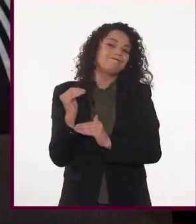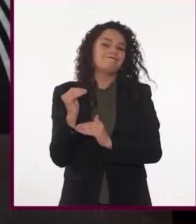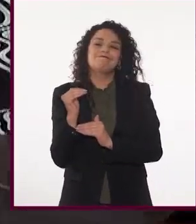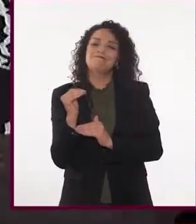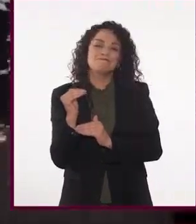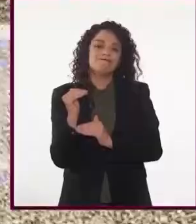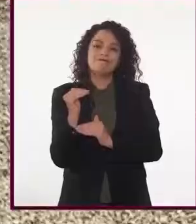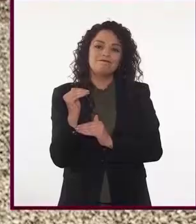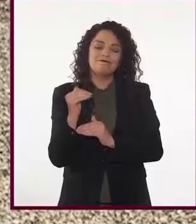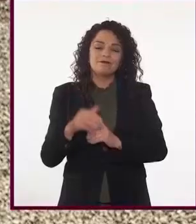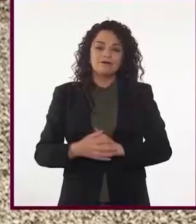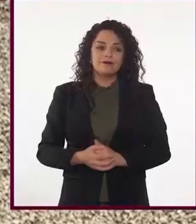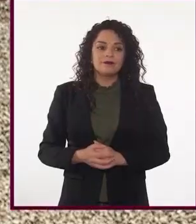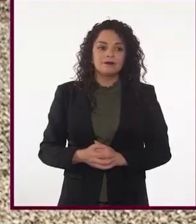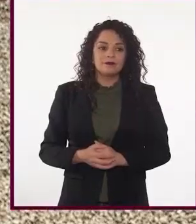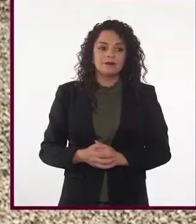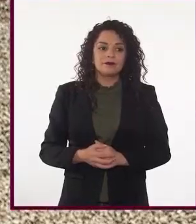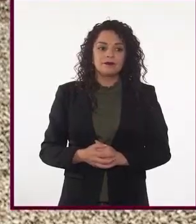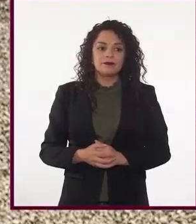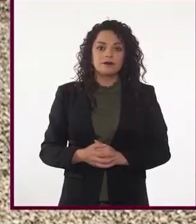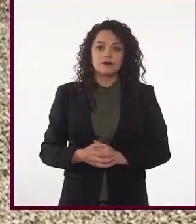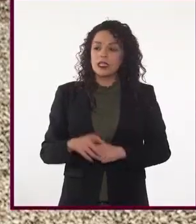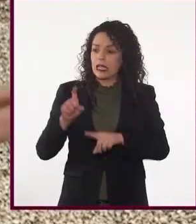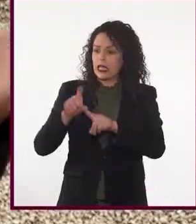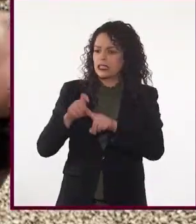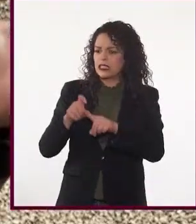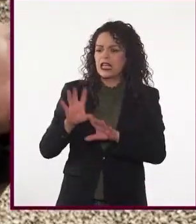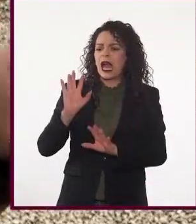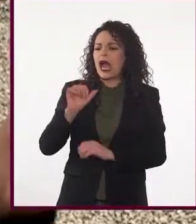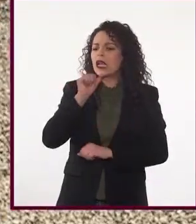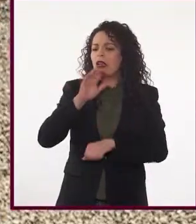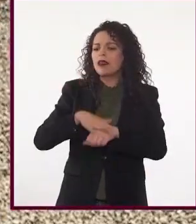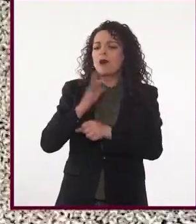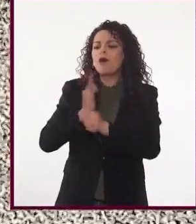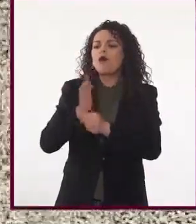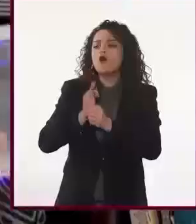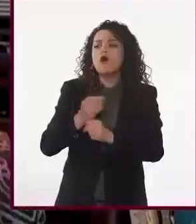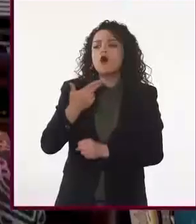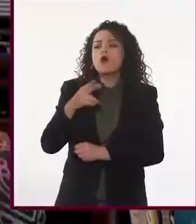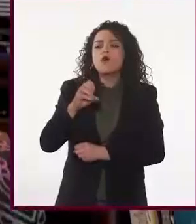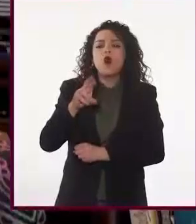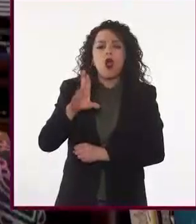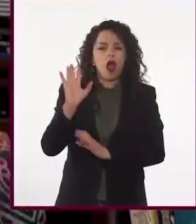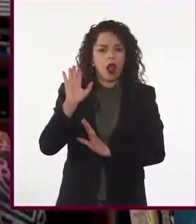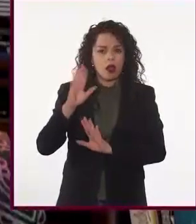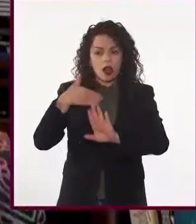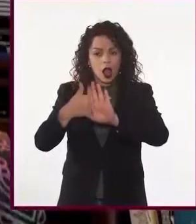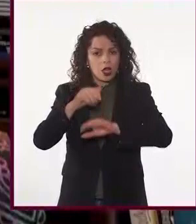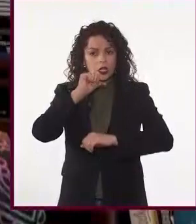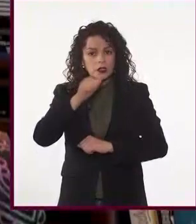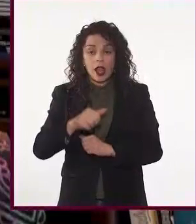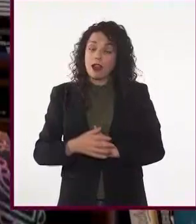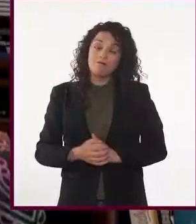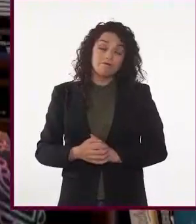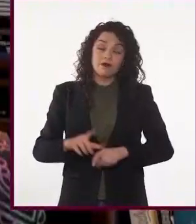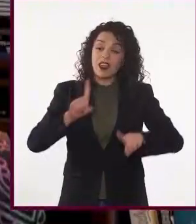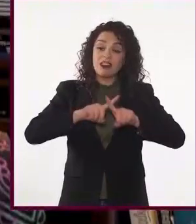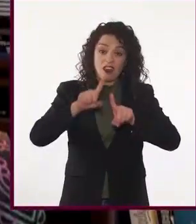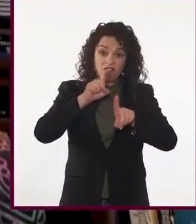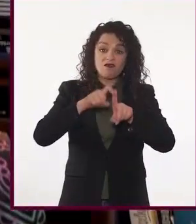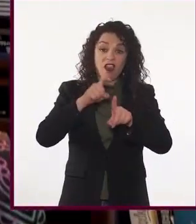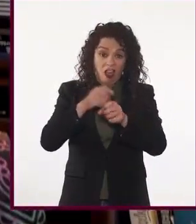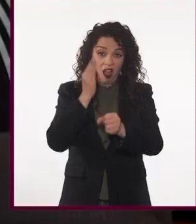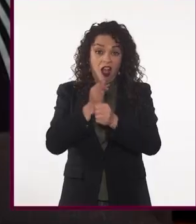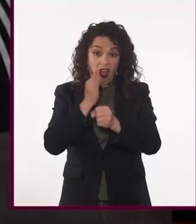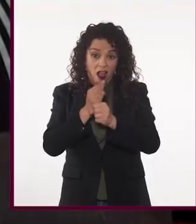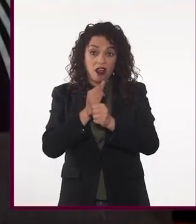satisfacerlo. Los chistes solo son humor y no quieren decir nada. No, los chistes se pueden hacer de